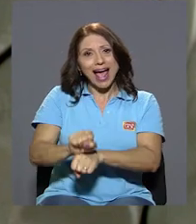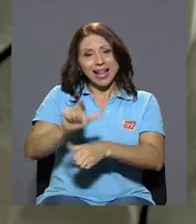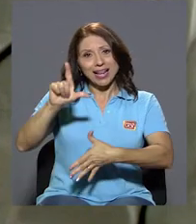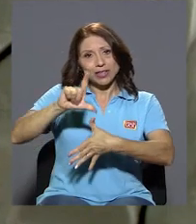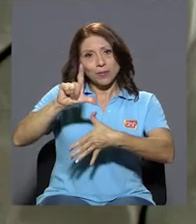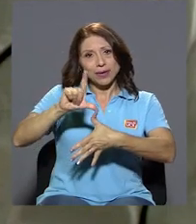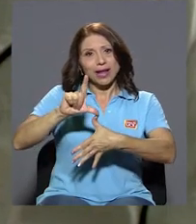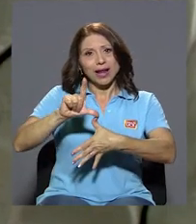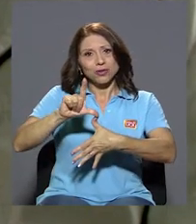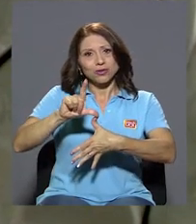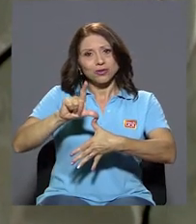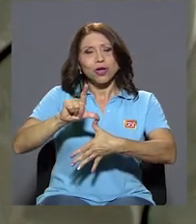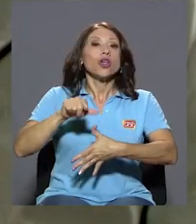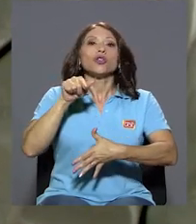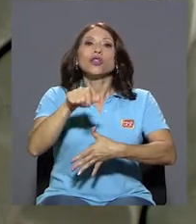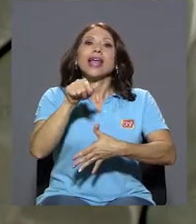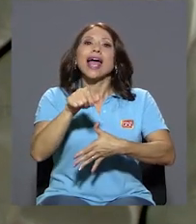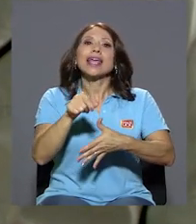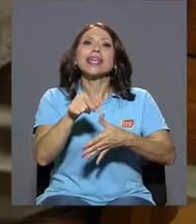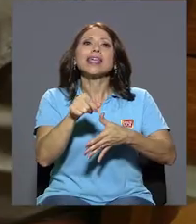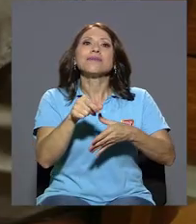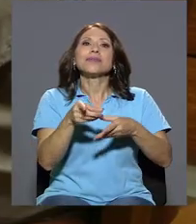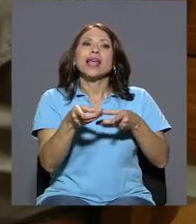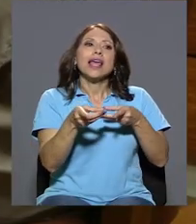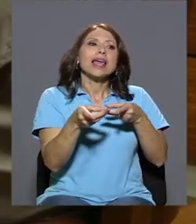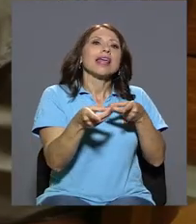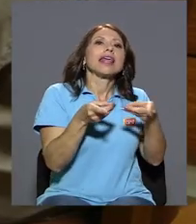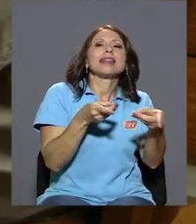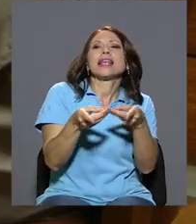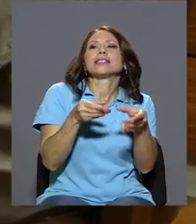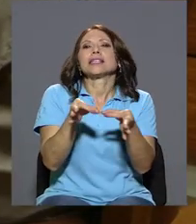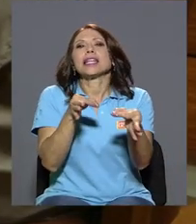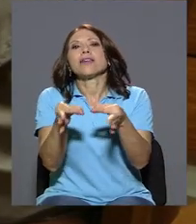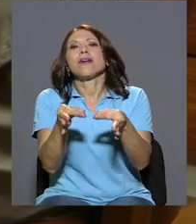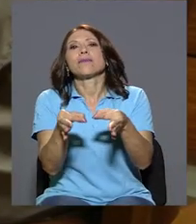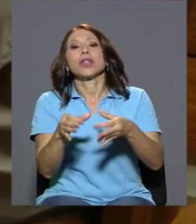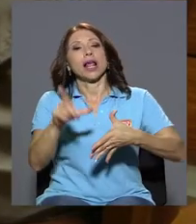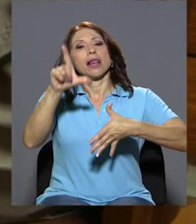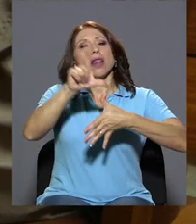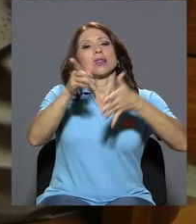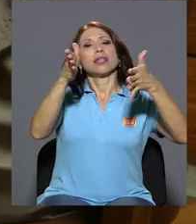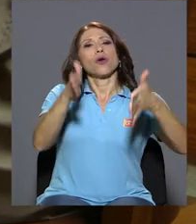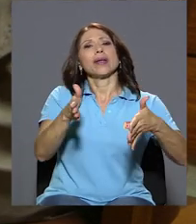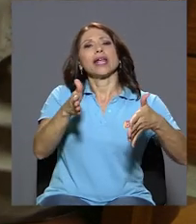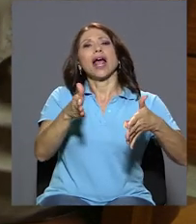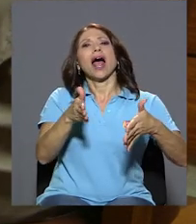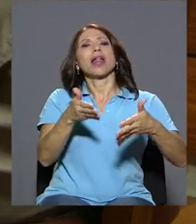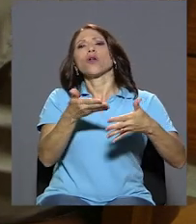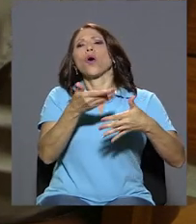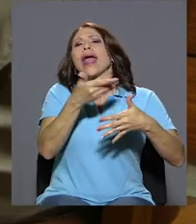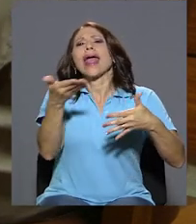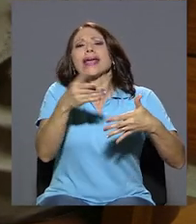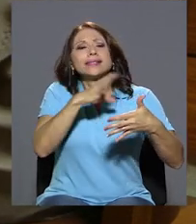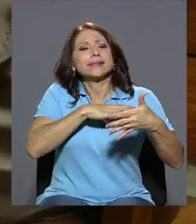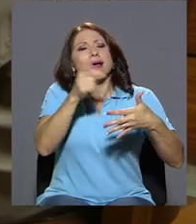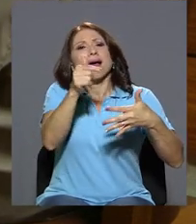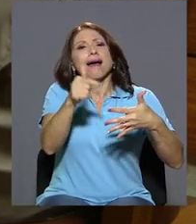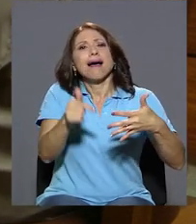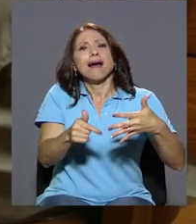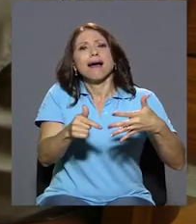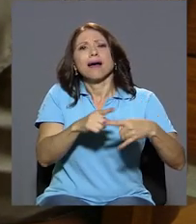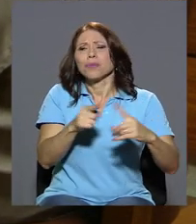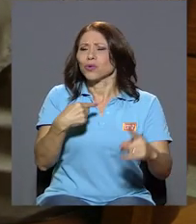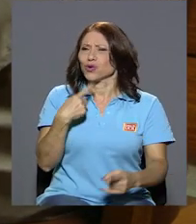latinoamericanos donde te escriban el latinoamericano es verdad y dice uno pero caramba usted